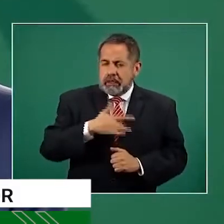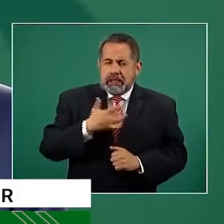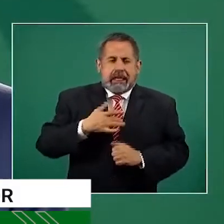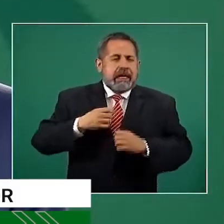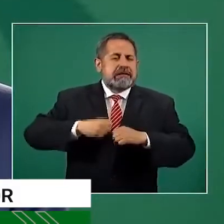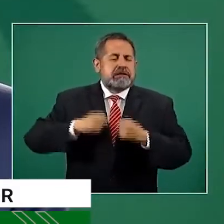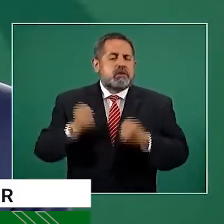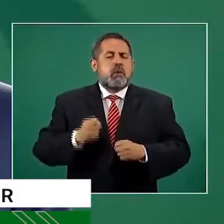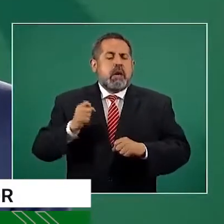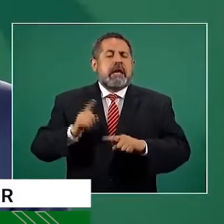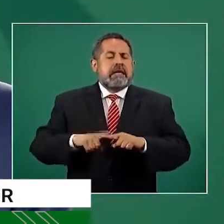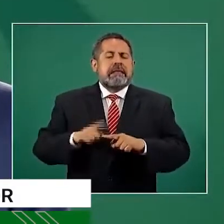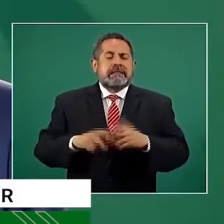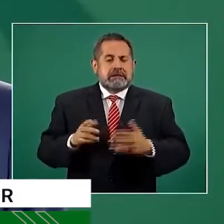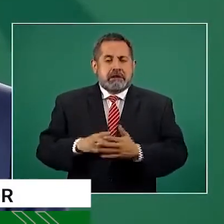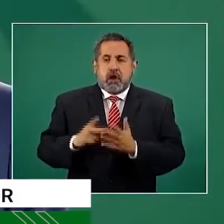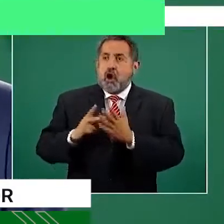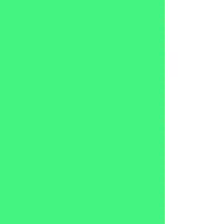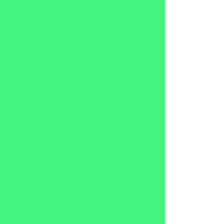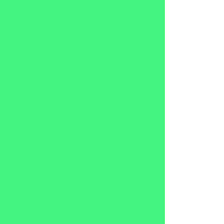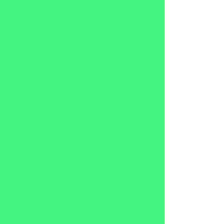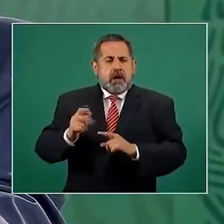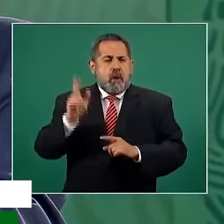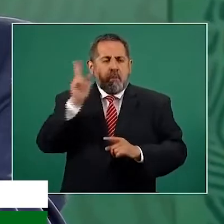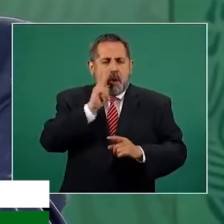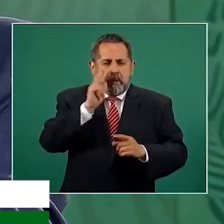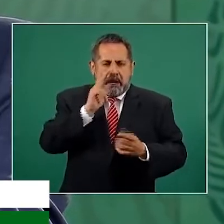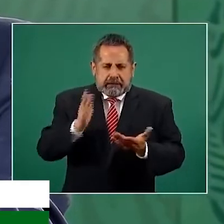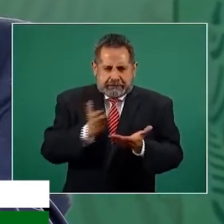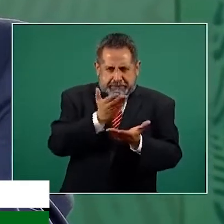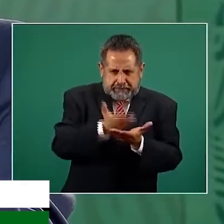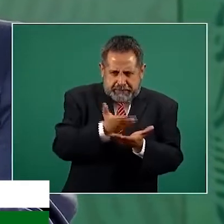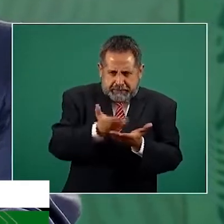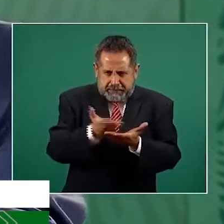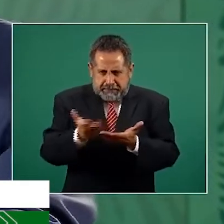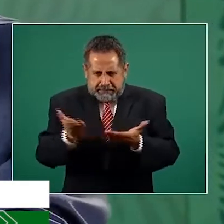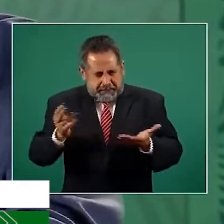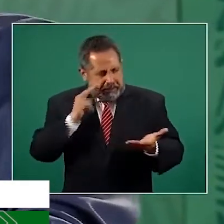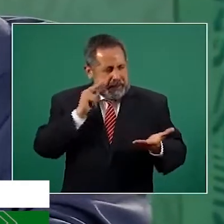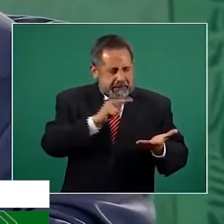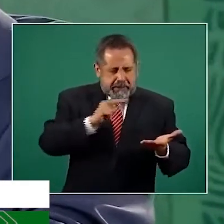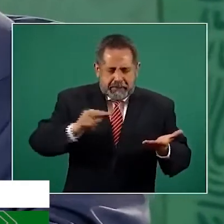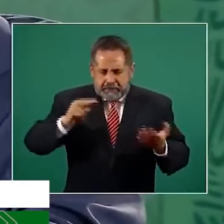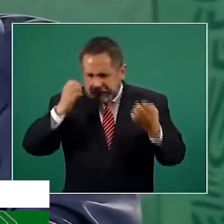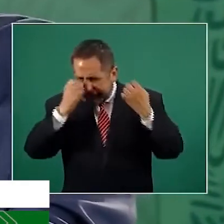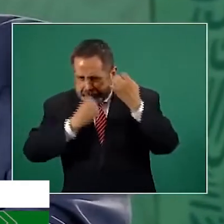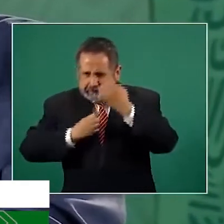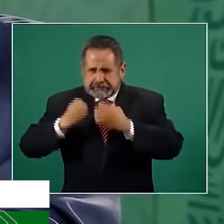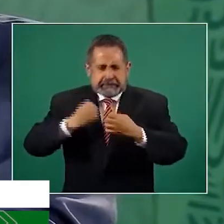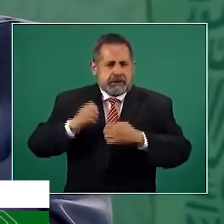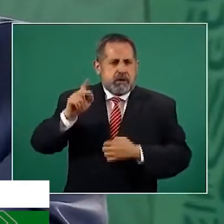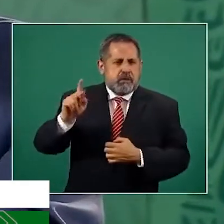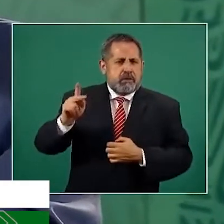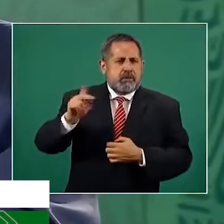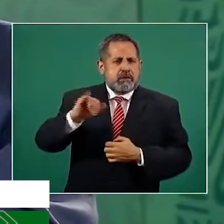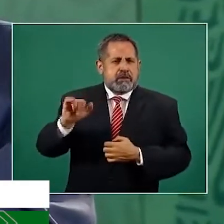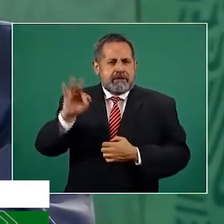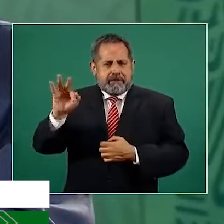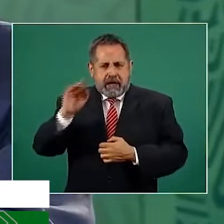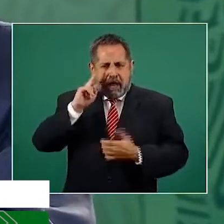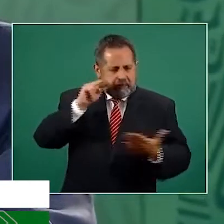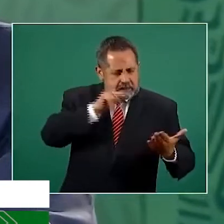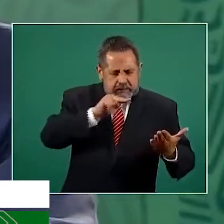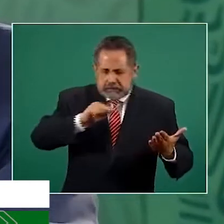va a repetirse. El presidente consideró que la Fiscalía General de la República debe informar sobre